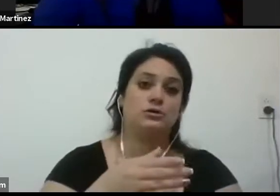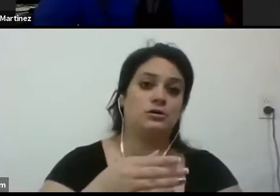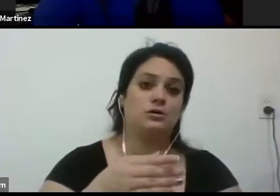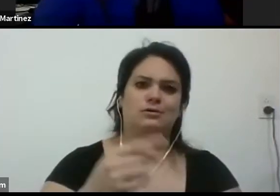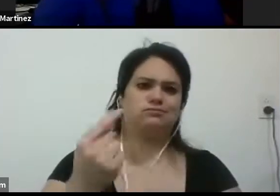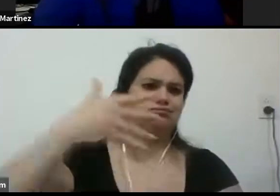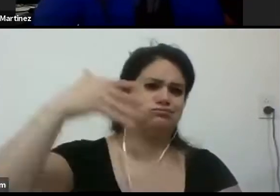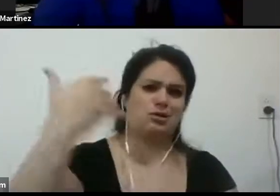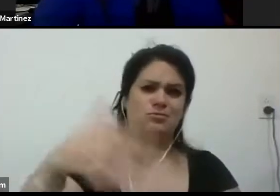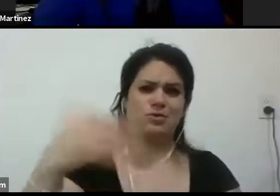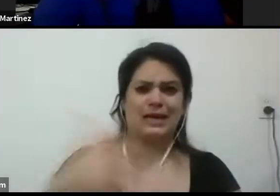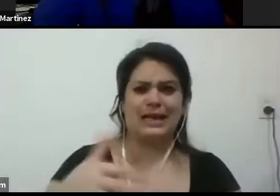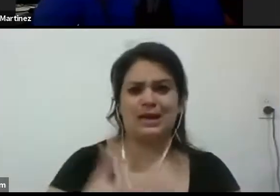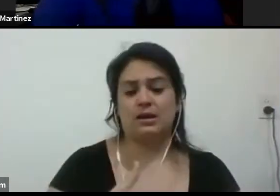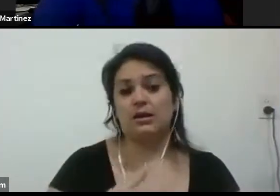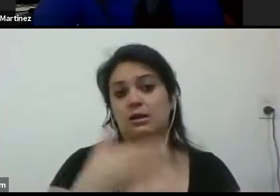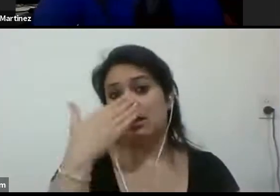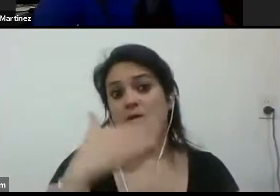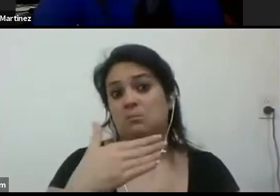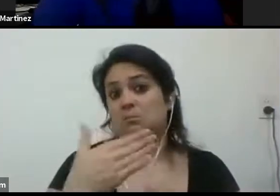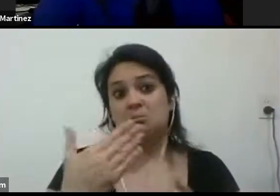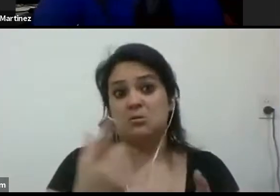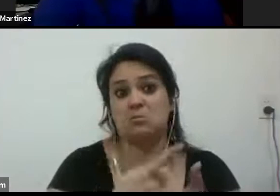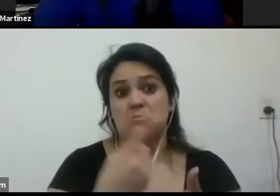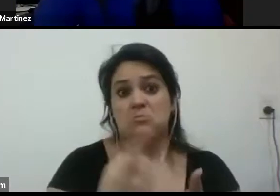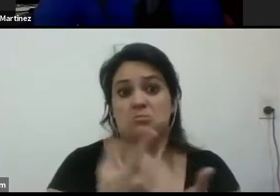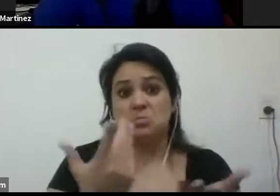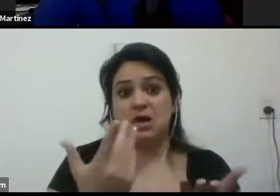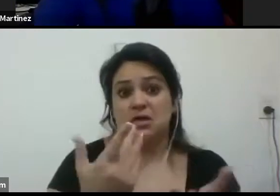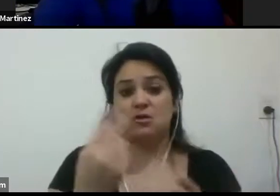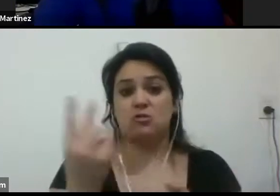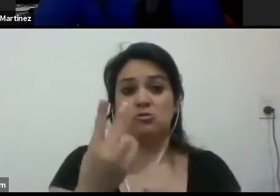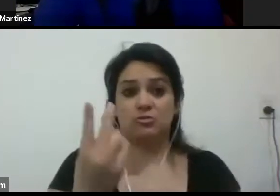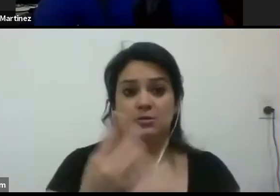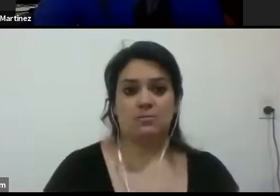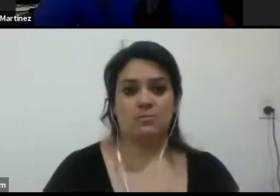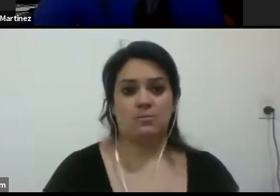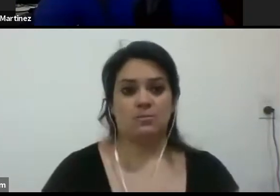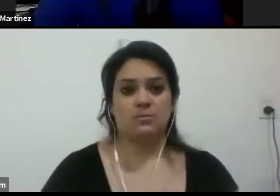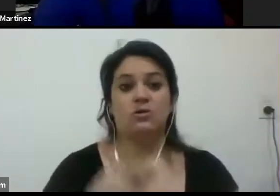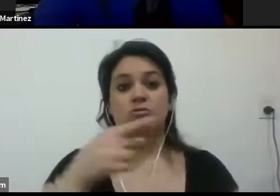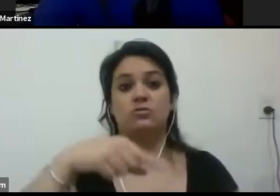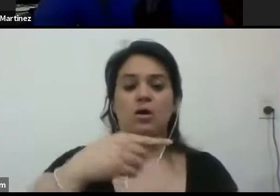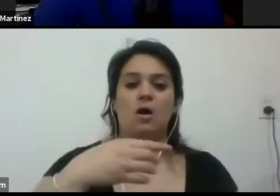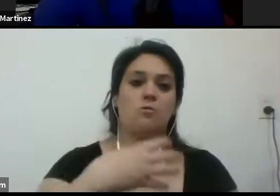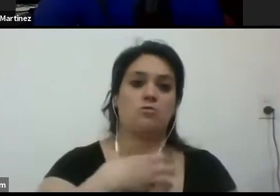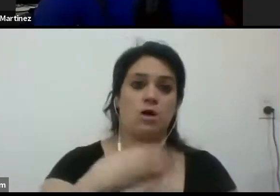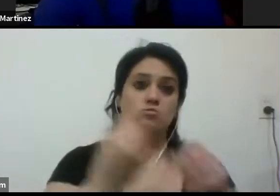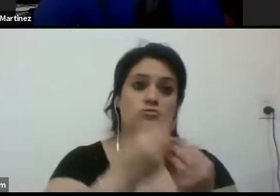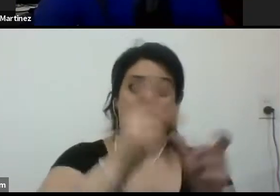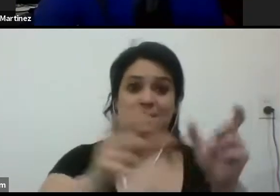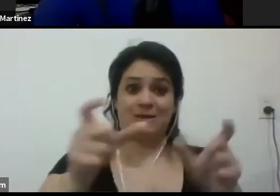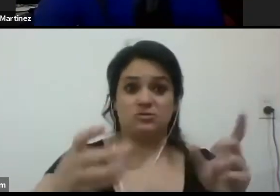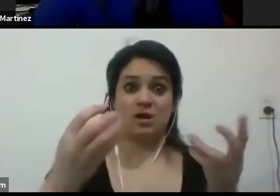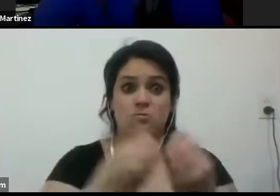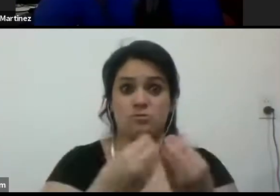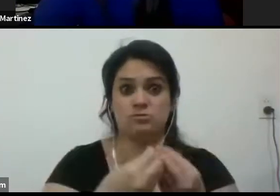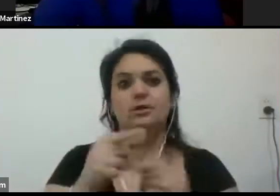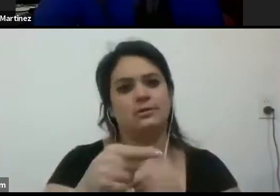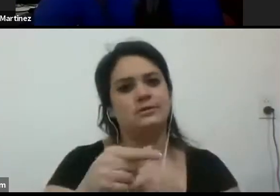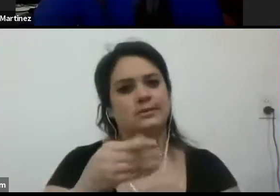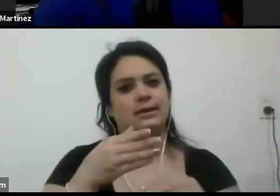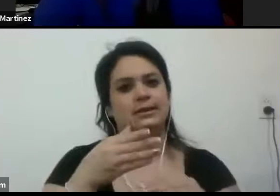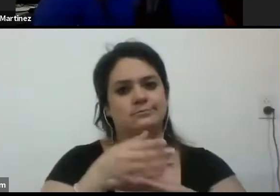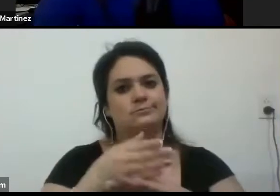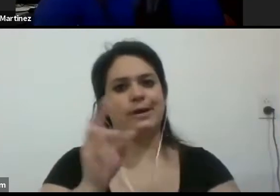caro que en realidad no hace falta y tengamos en cuenta que vamos a estar cursando con muchas personas más por lo cual esas herramientas hay que cuidarlas